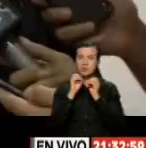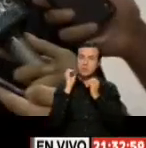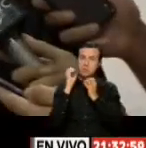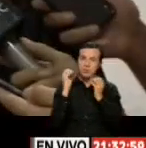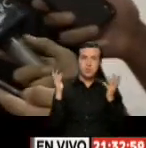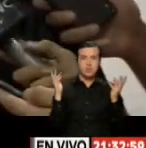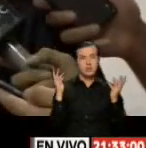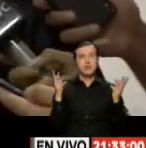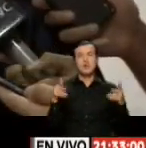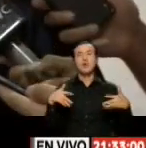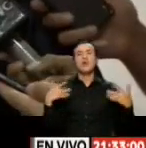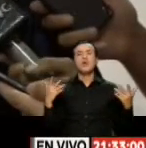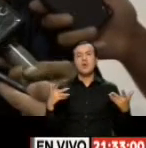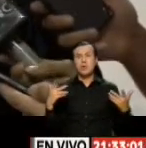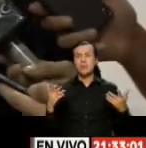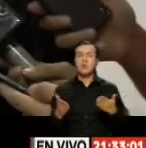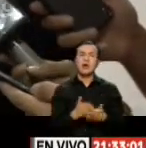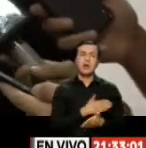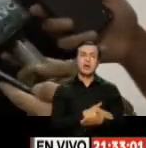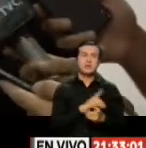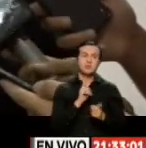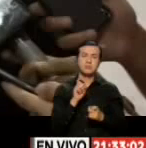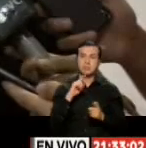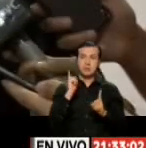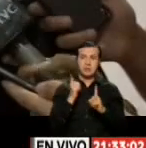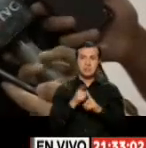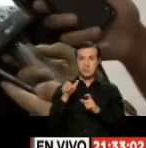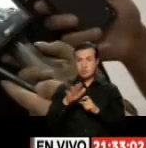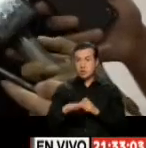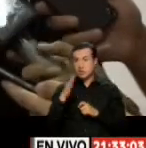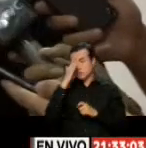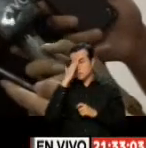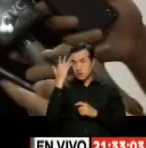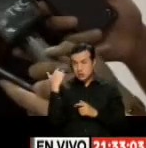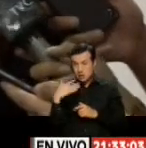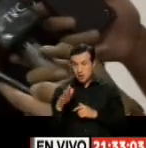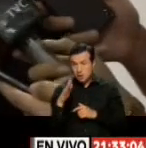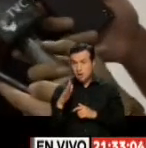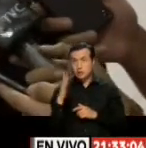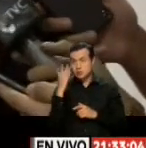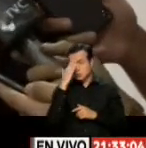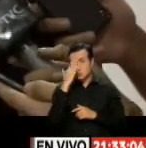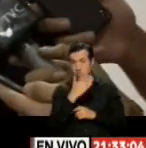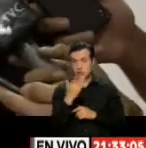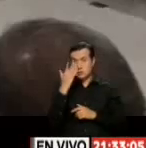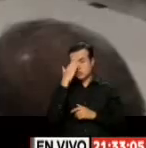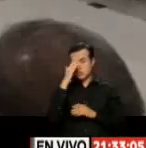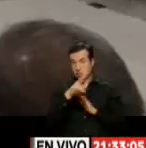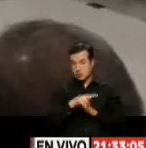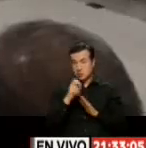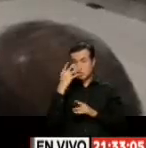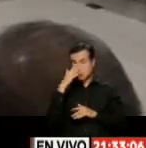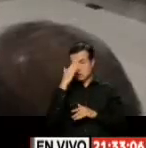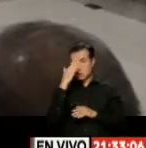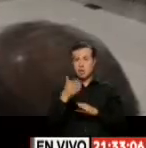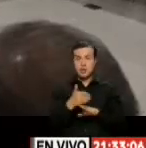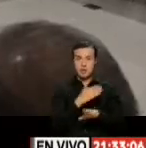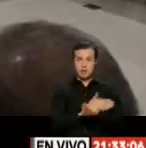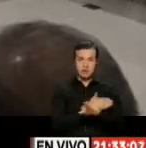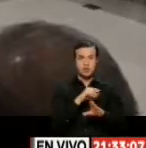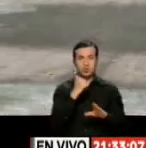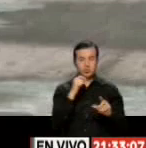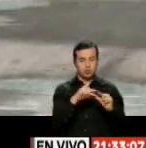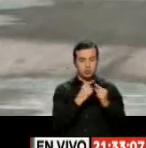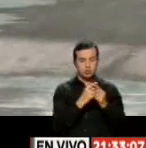no puede darse una consulta previa mientras el pueblo no tenga un conocimiento suficiente sobre lo que realmente es una minería. Más temprano, en otra